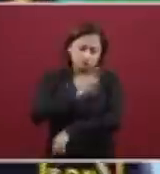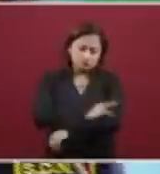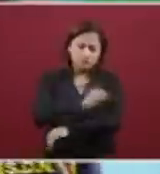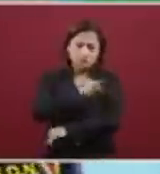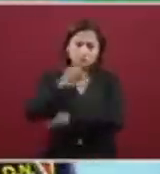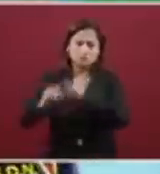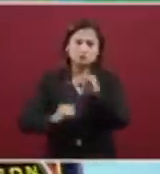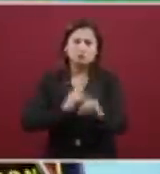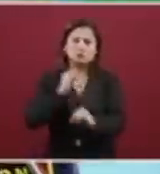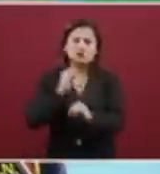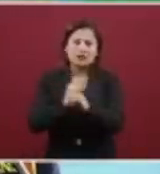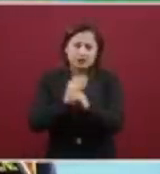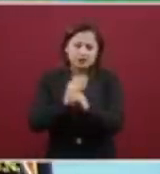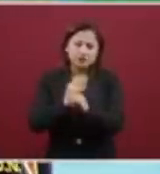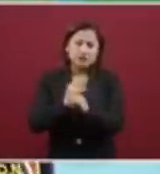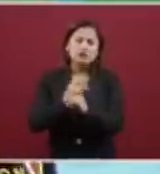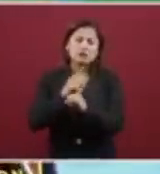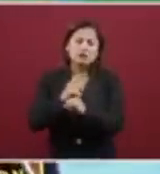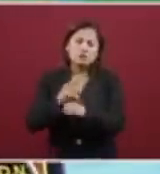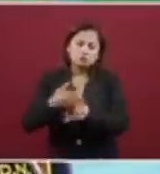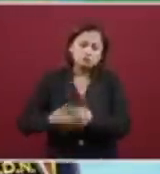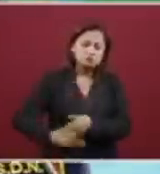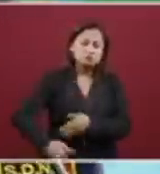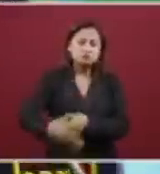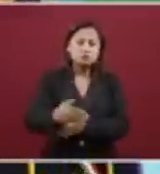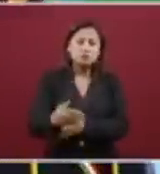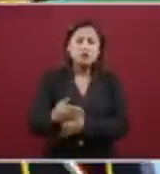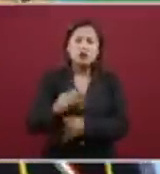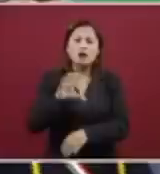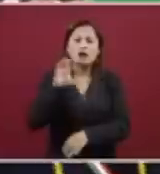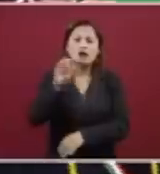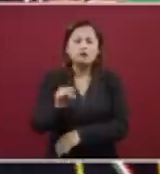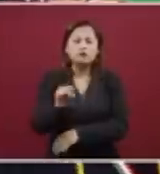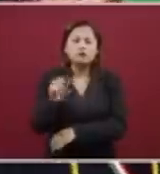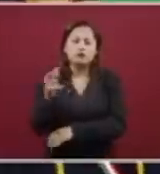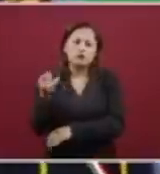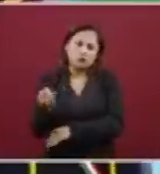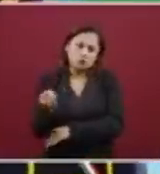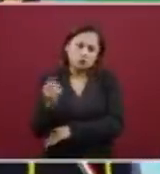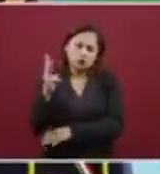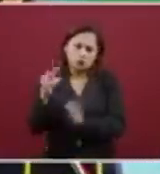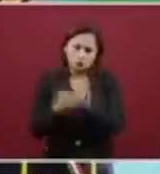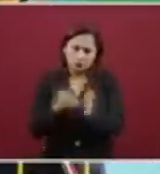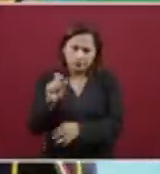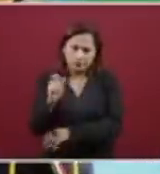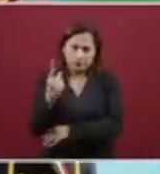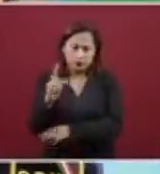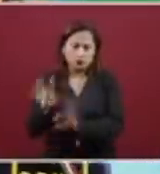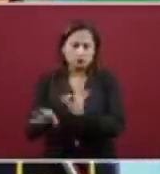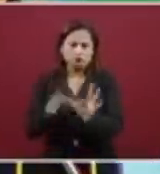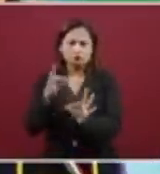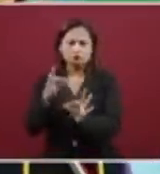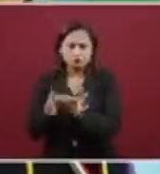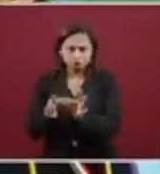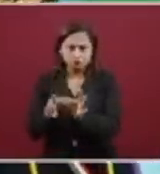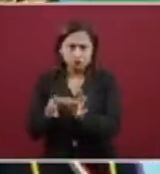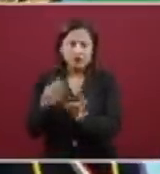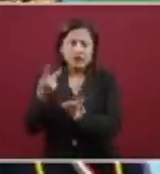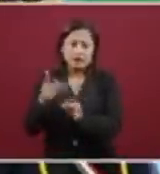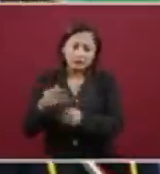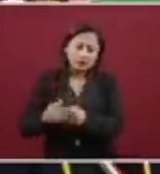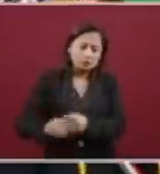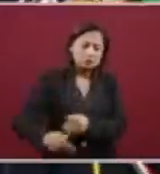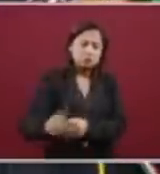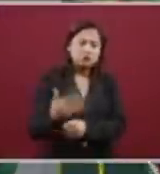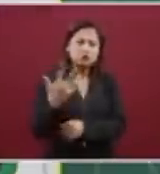un desarrollo inicial que se ha alcanzado en junio del 2021 pero su máximo potencial su potencial de desarrollo será a 50 años